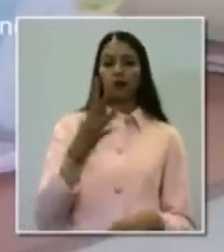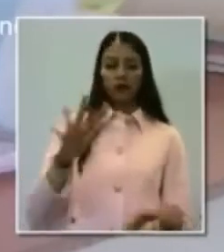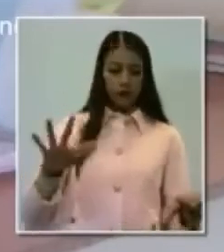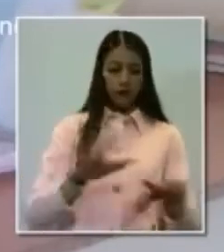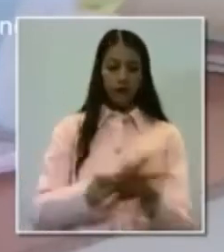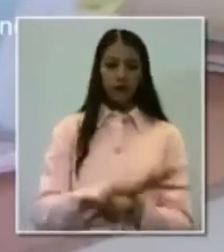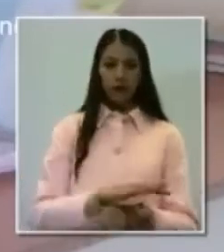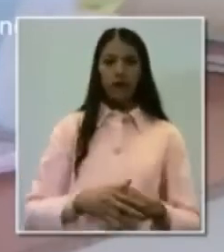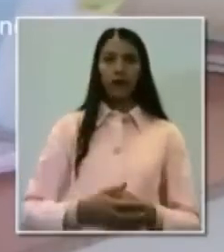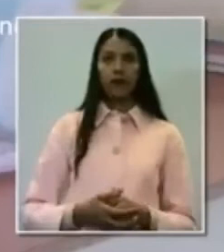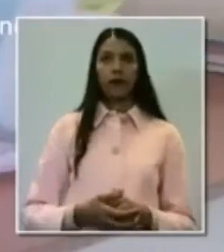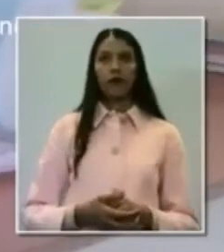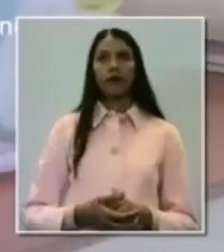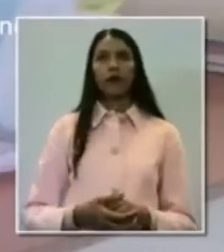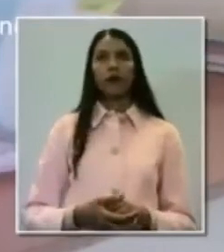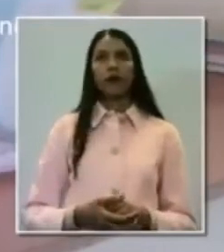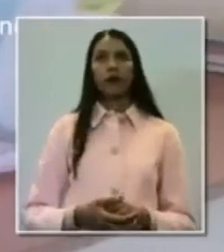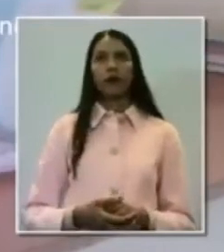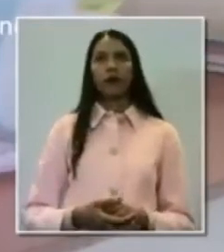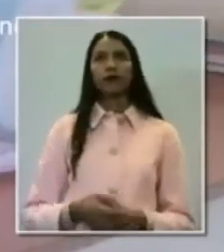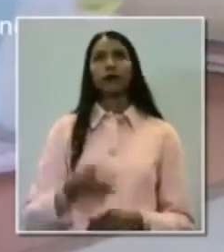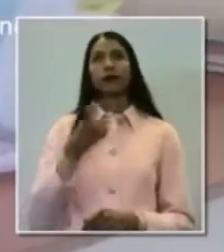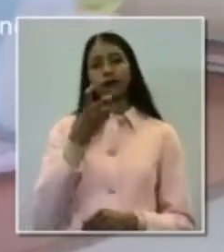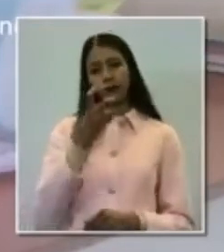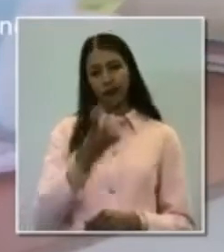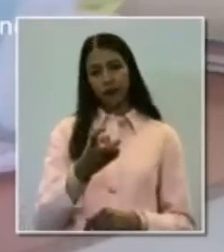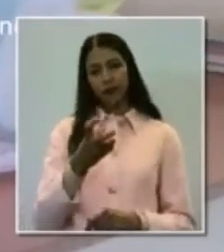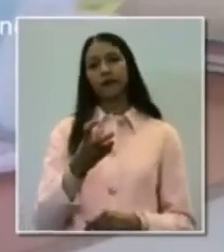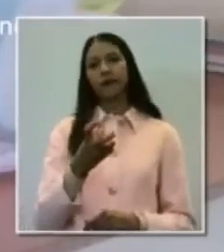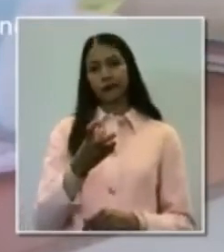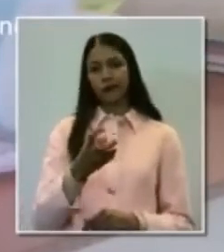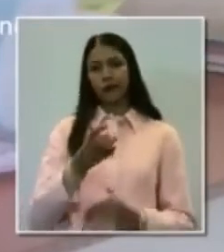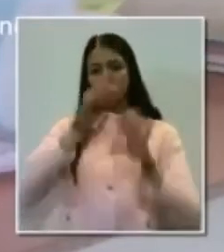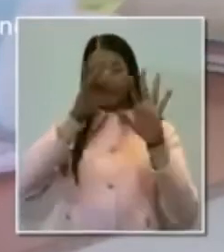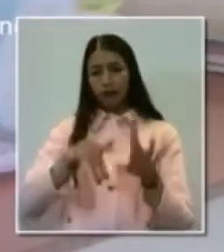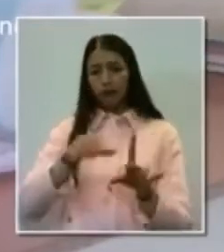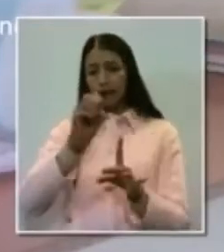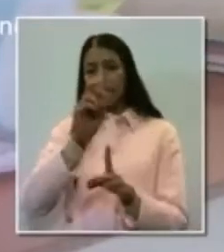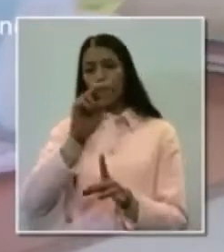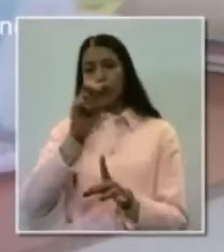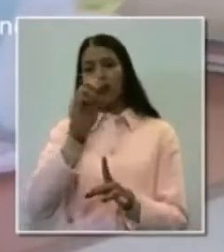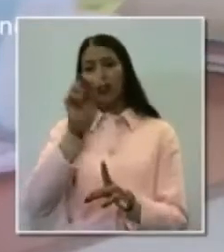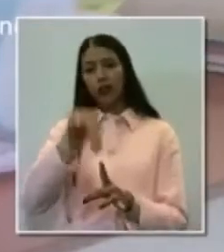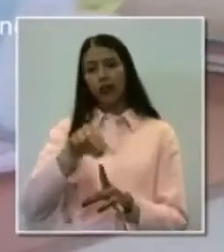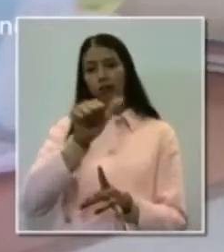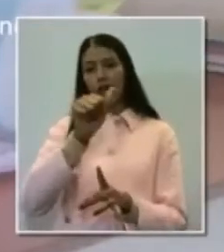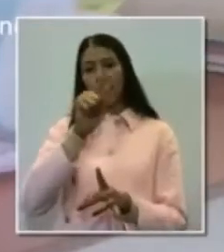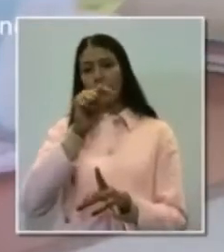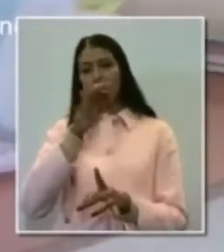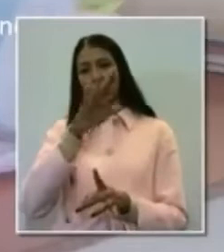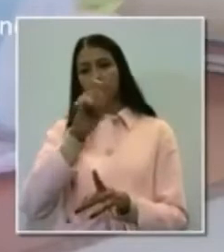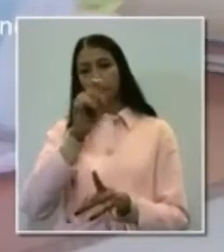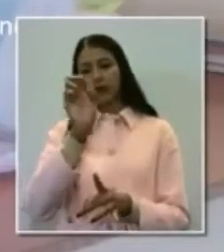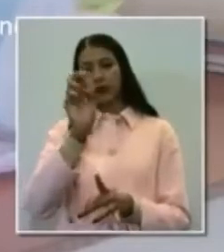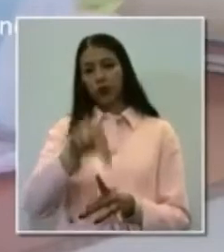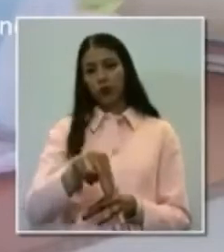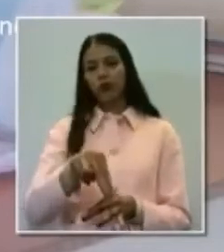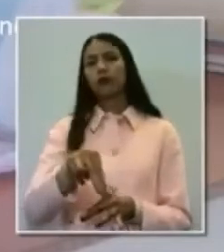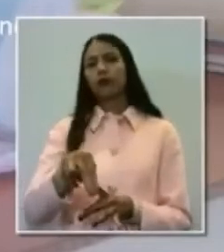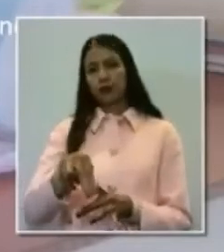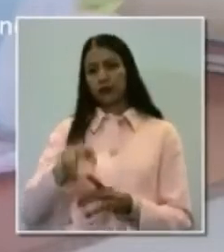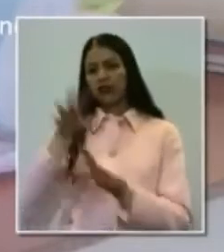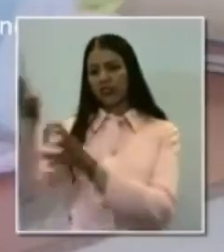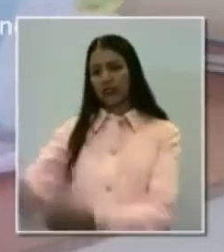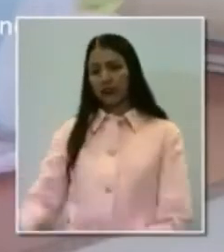cambios, y entonces esas órdenes de adscripción fueron sustraídas de manera violenta hacia uno de